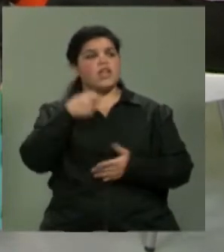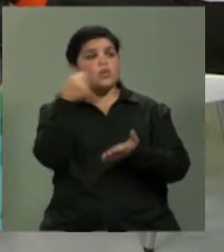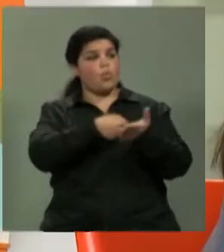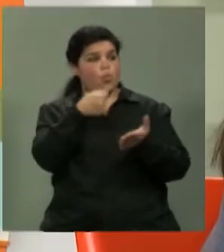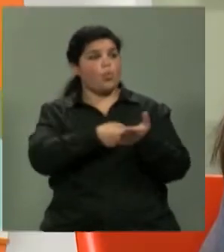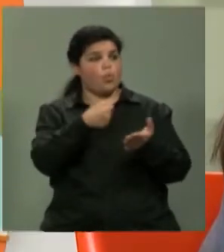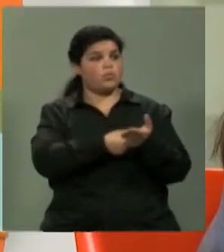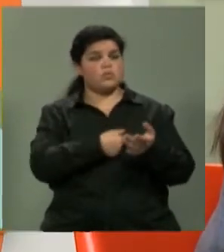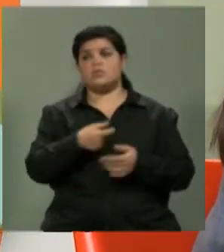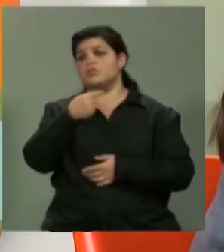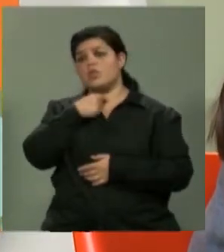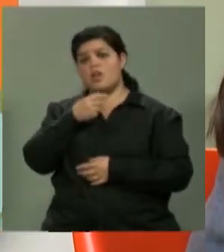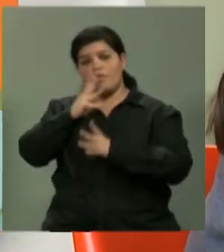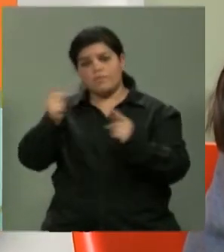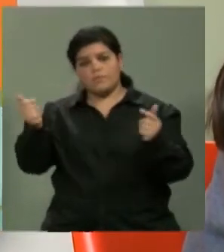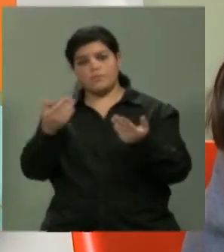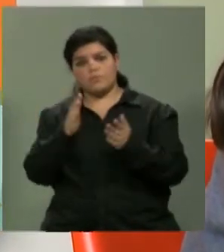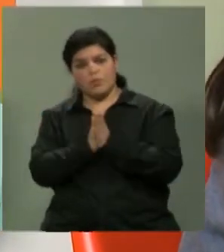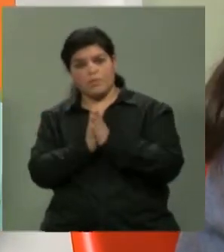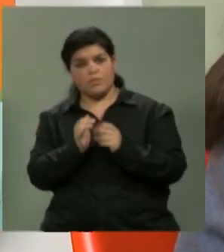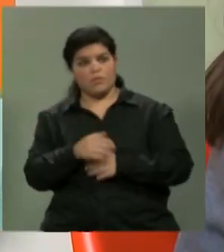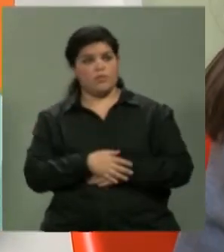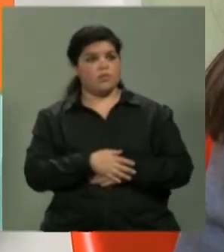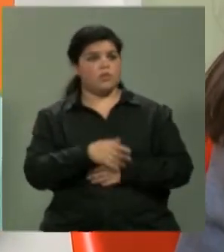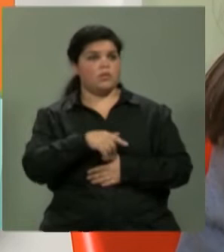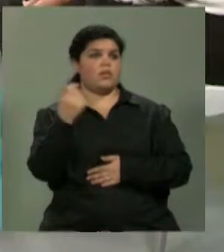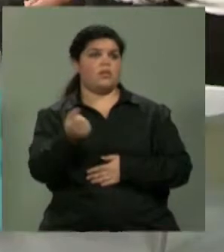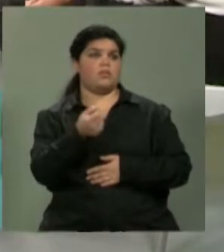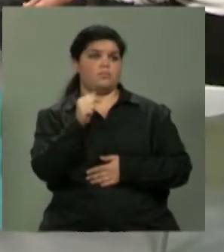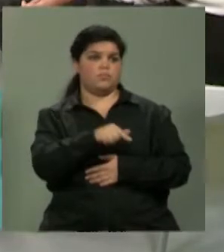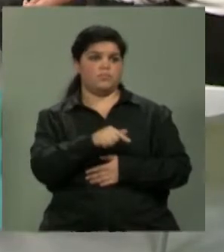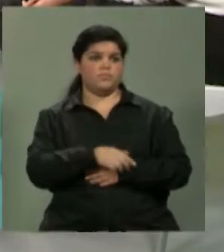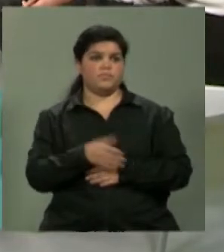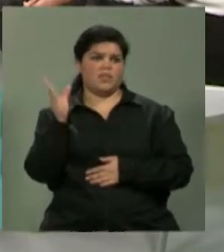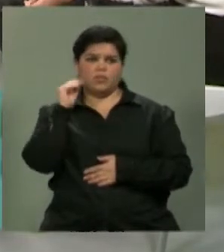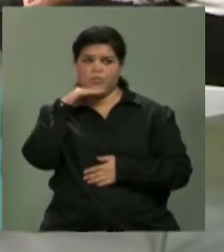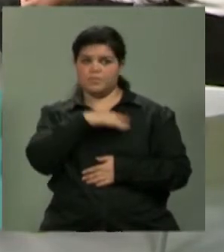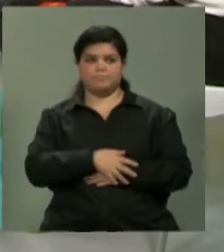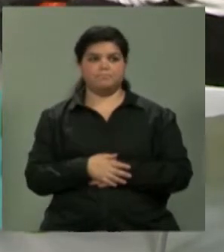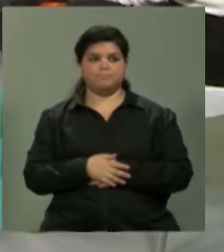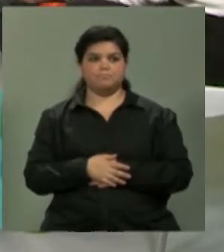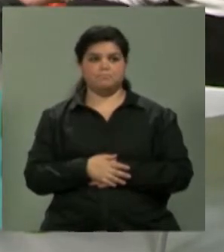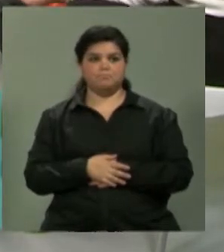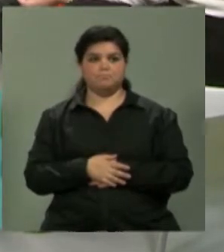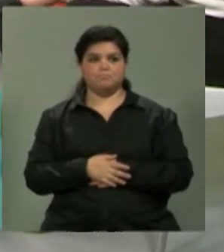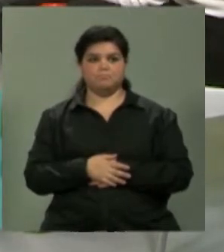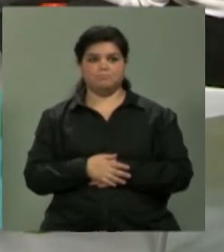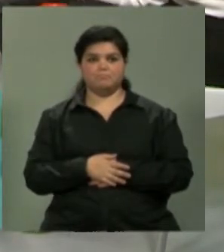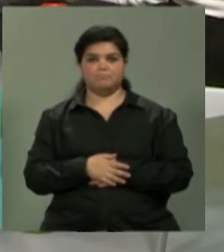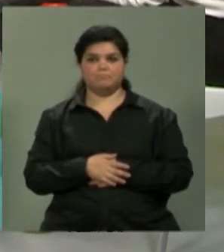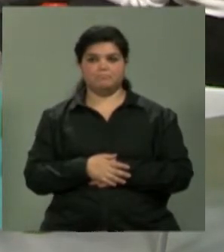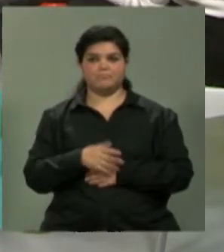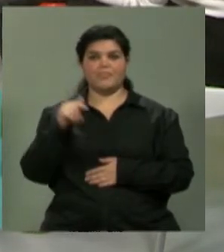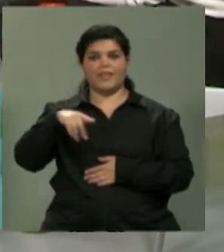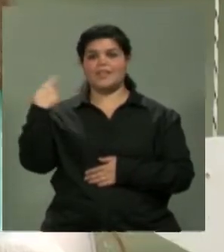terminar se de hablar, puede si me con dejan. un congreso No, que vale, no no se va. apoya la No voy a democracia. poder. No, acepto. Bien. No, lo que quería terminar de decir es que